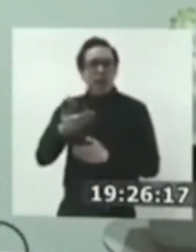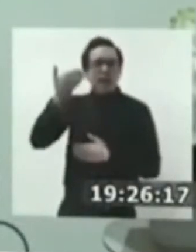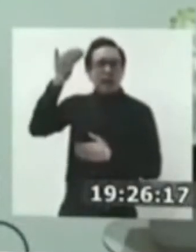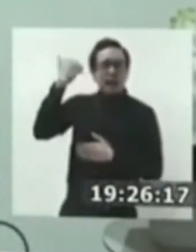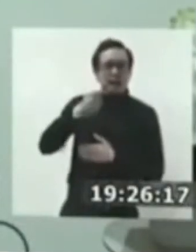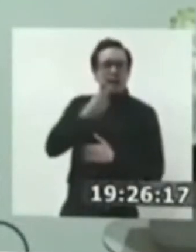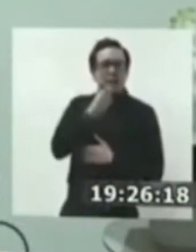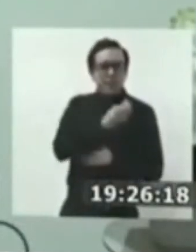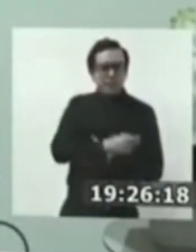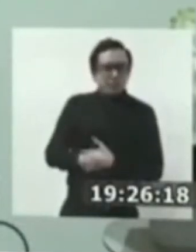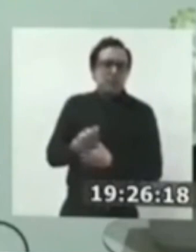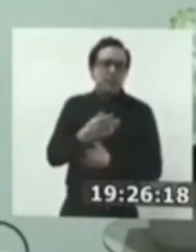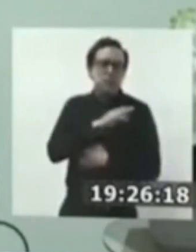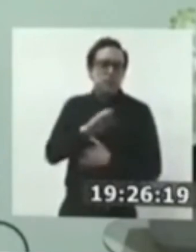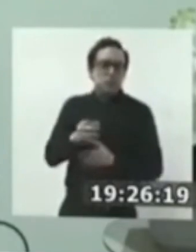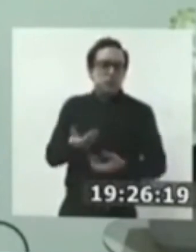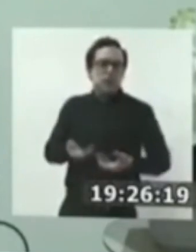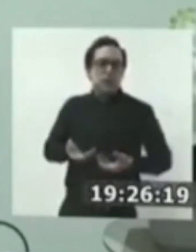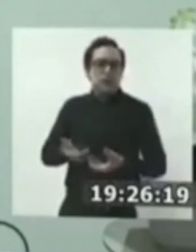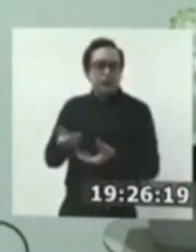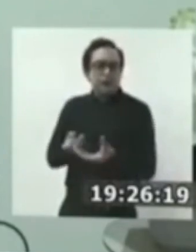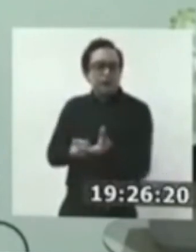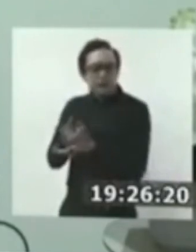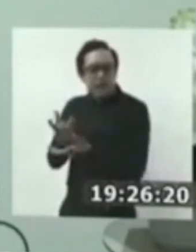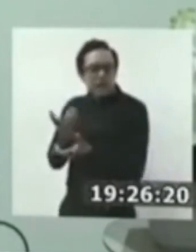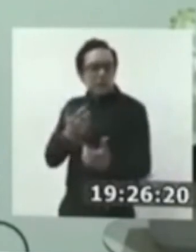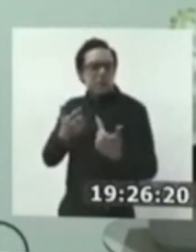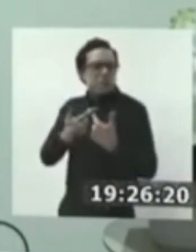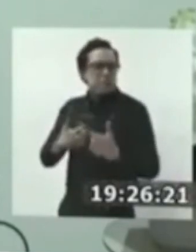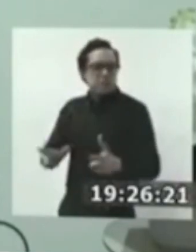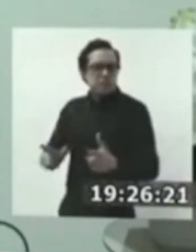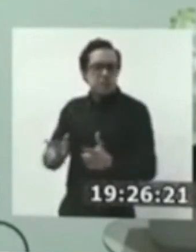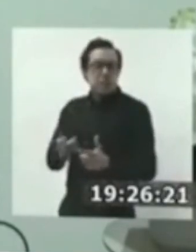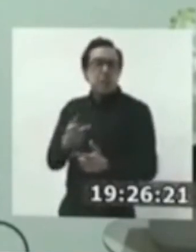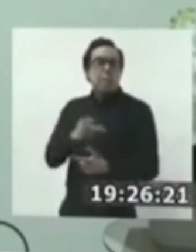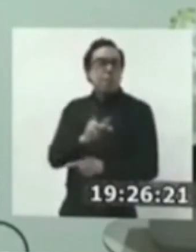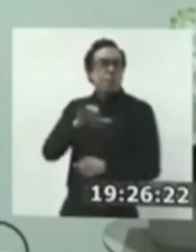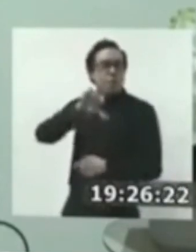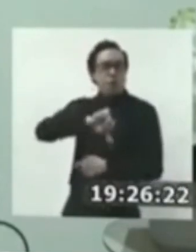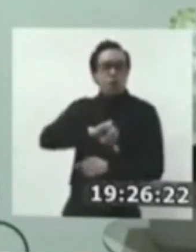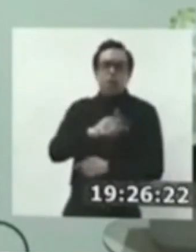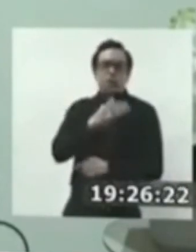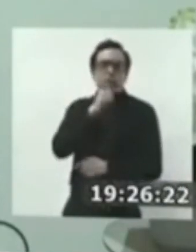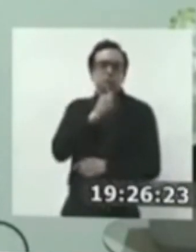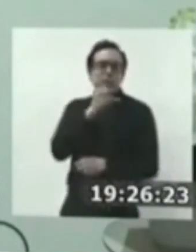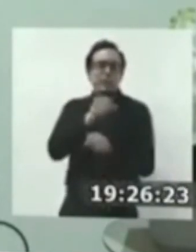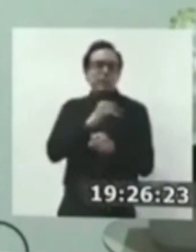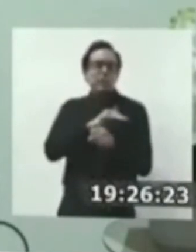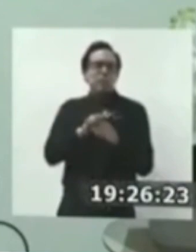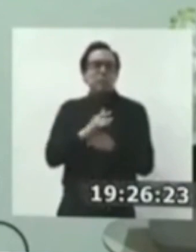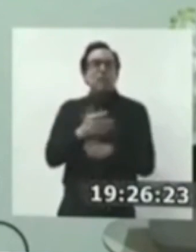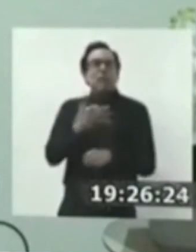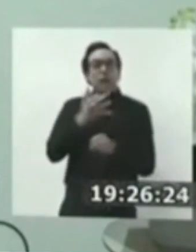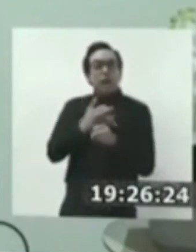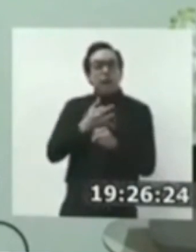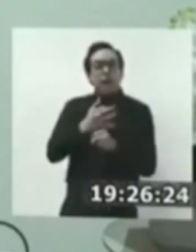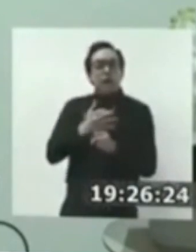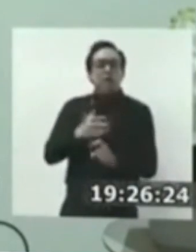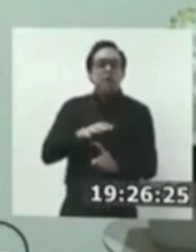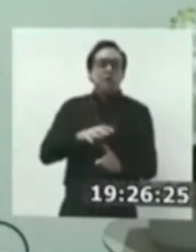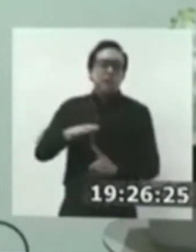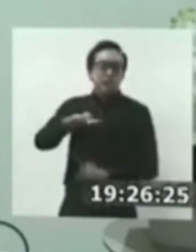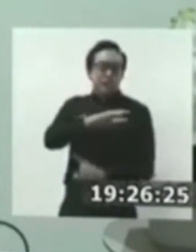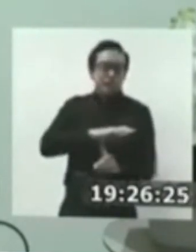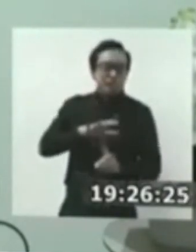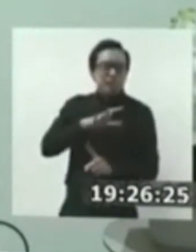nada, y eso pues, me llama la atención. Yo por lo menos hice el recuento en cinco ocasiones, cité a la